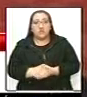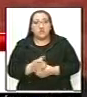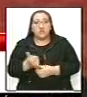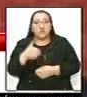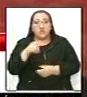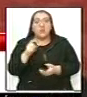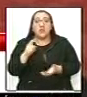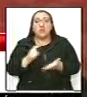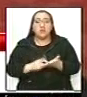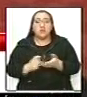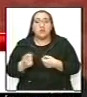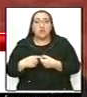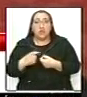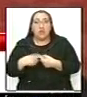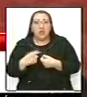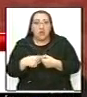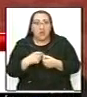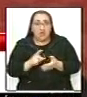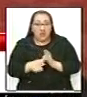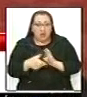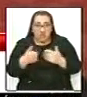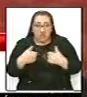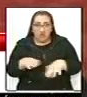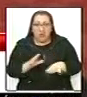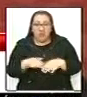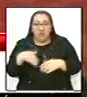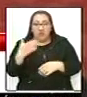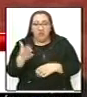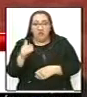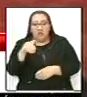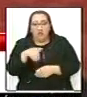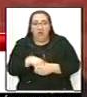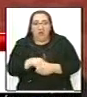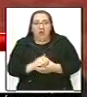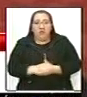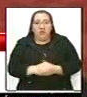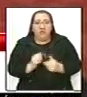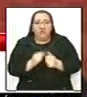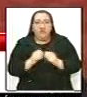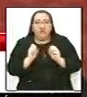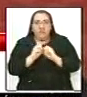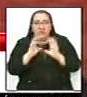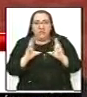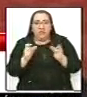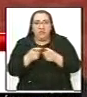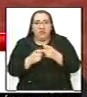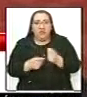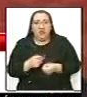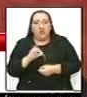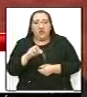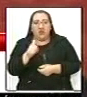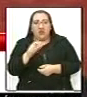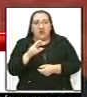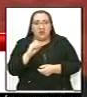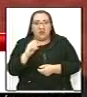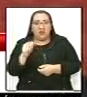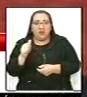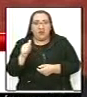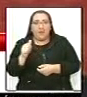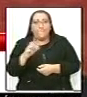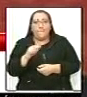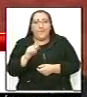marcación de asistencia para luego pues votar en torno a la aclaración de la congresista Tania